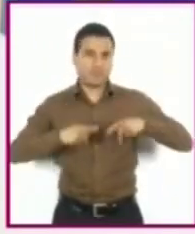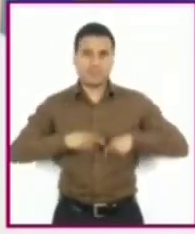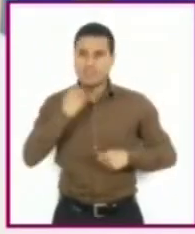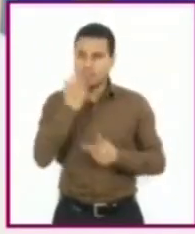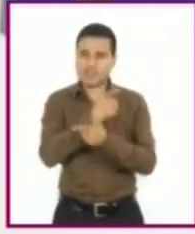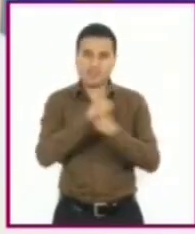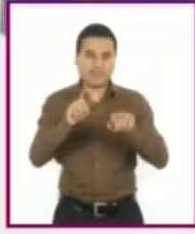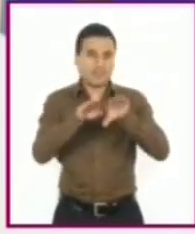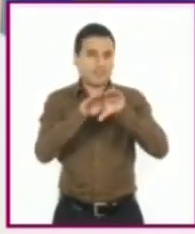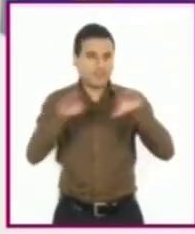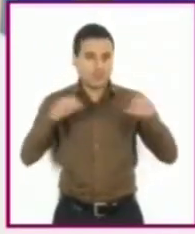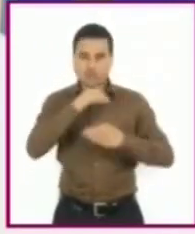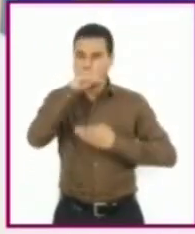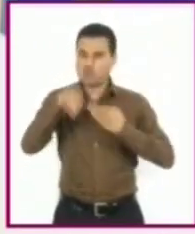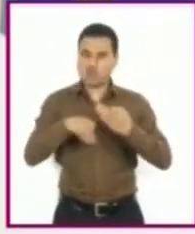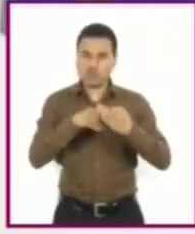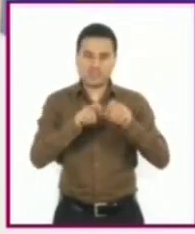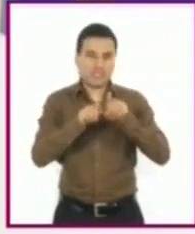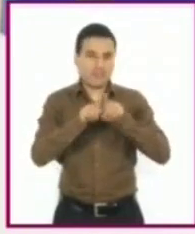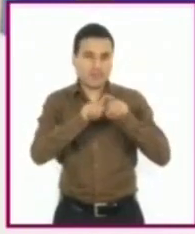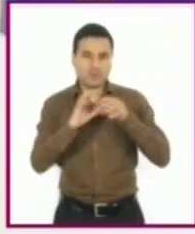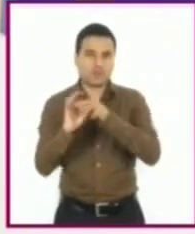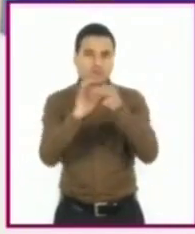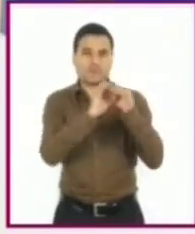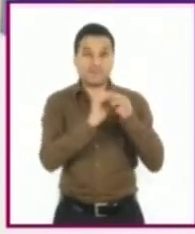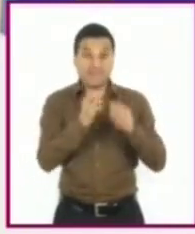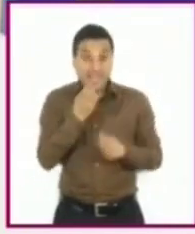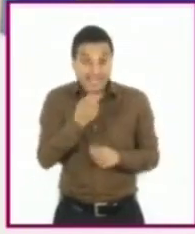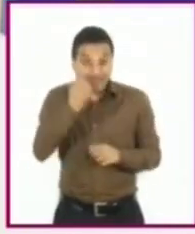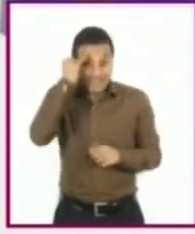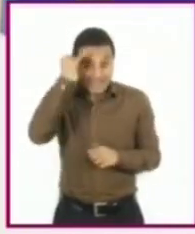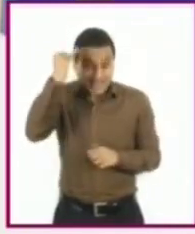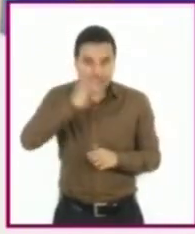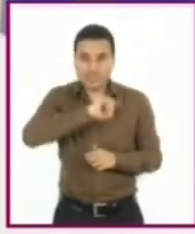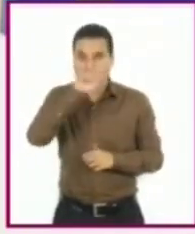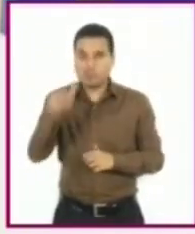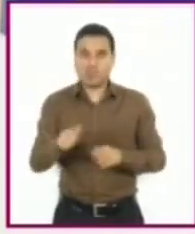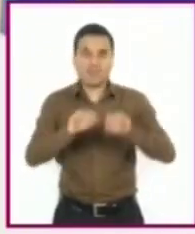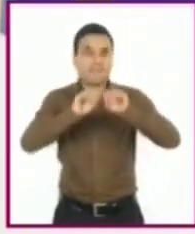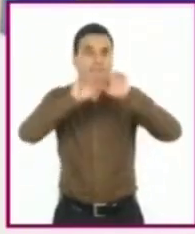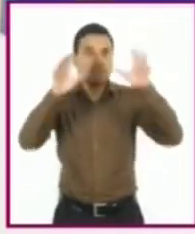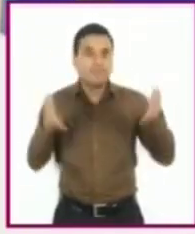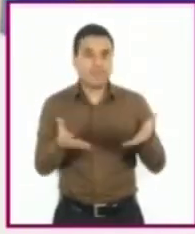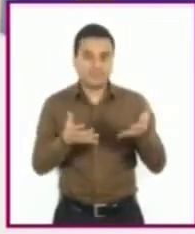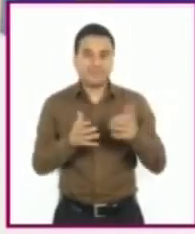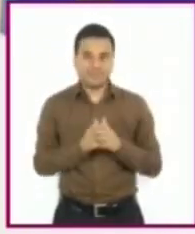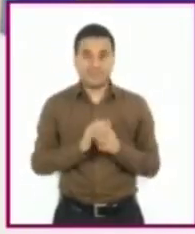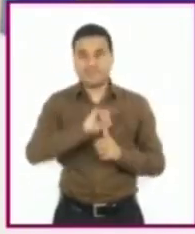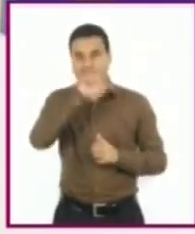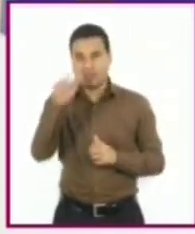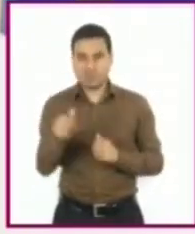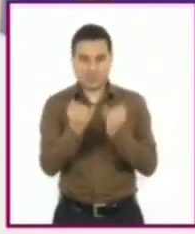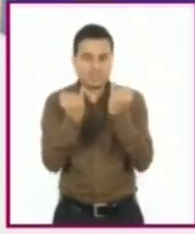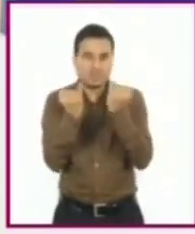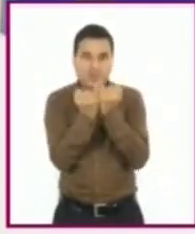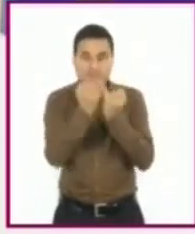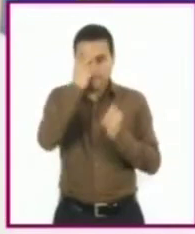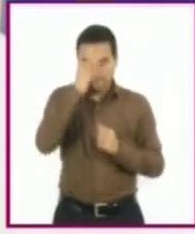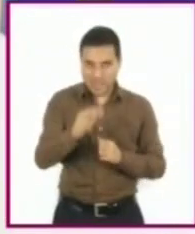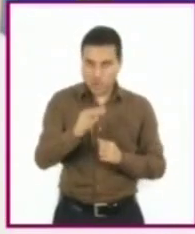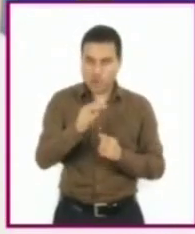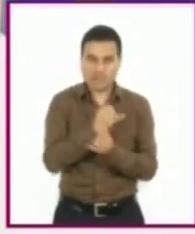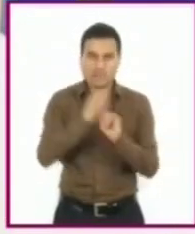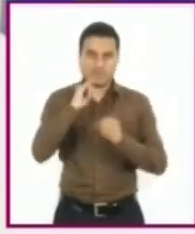igualdad y fraternidad que se extendieron por todo el mundo, dando lugar a revoluciones independentistas como la de México